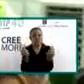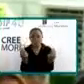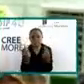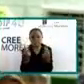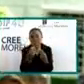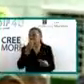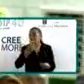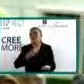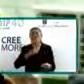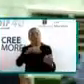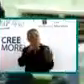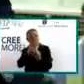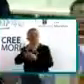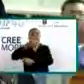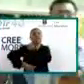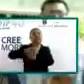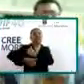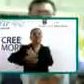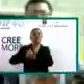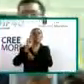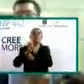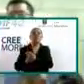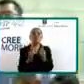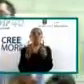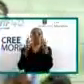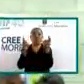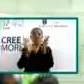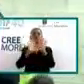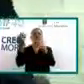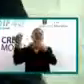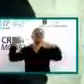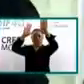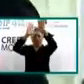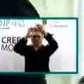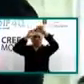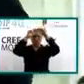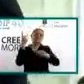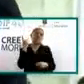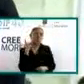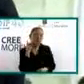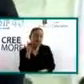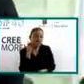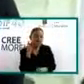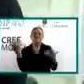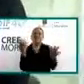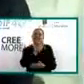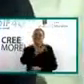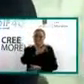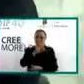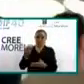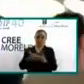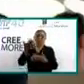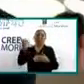reto. Era romper acuerdos políticos que habían hecho posible la